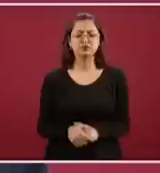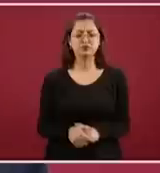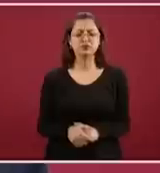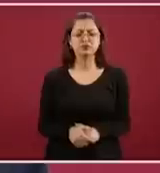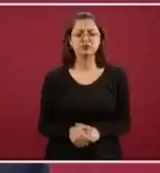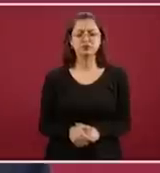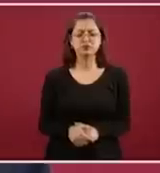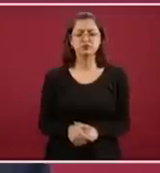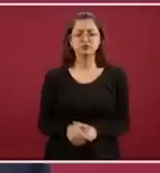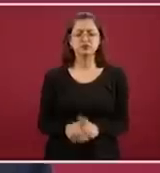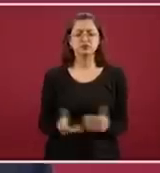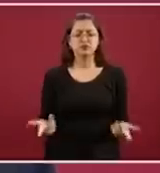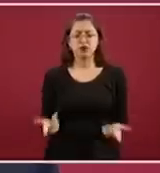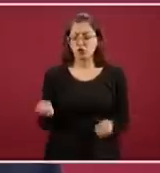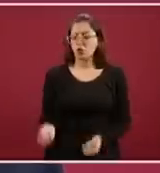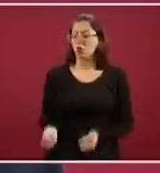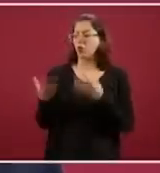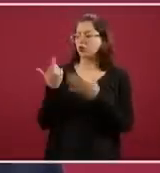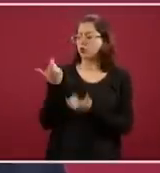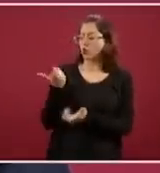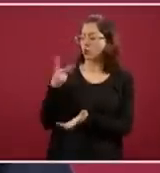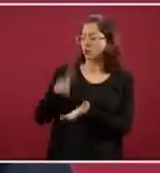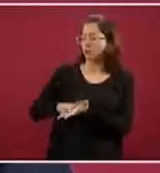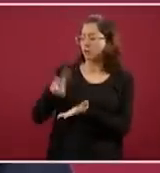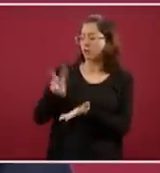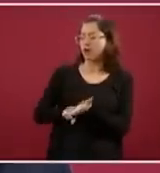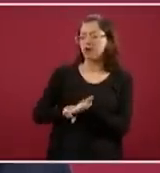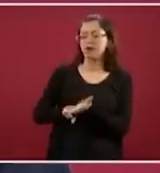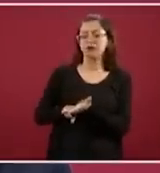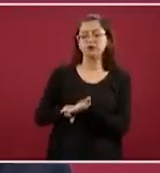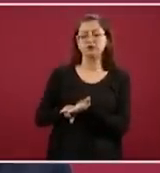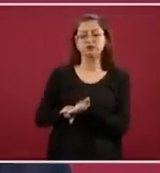a partir del avalúo que